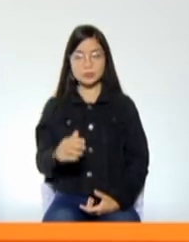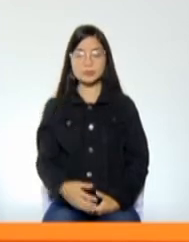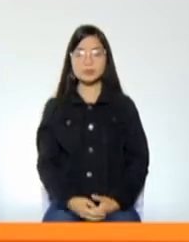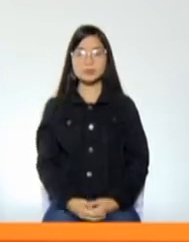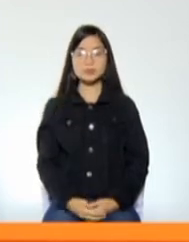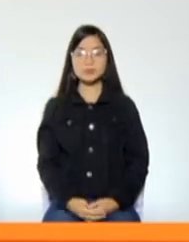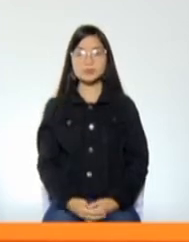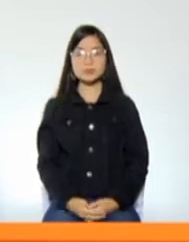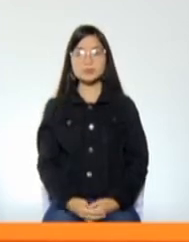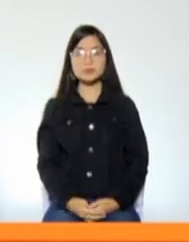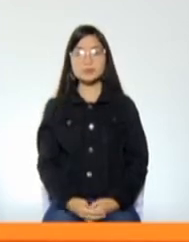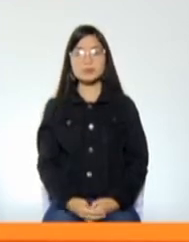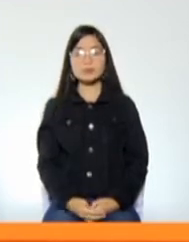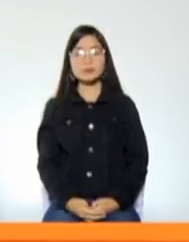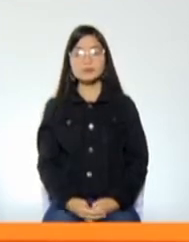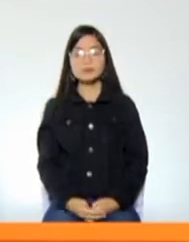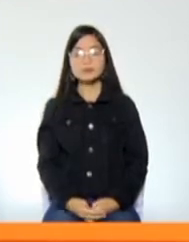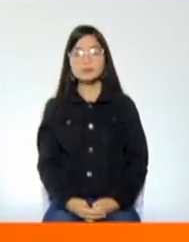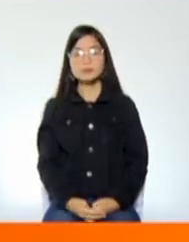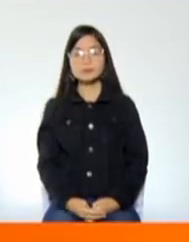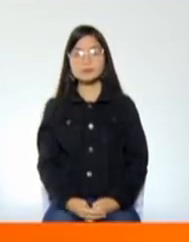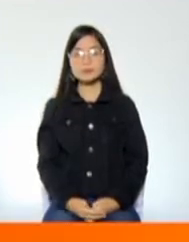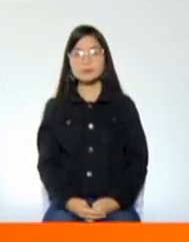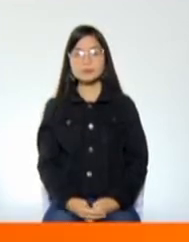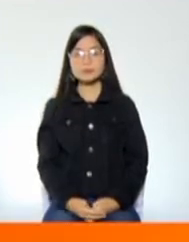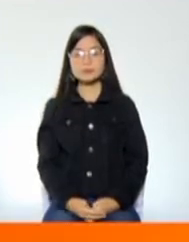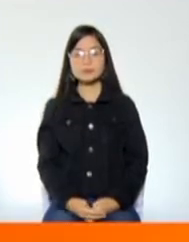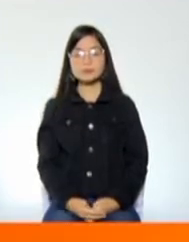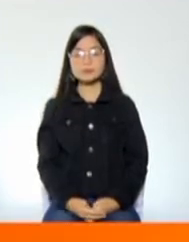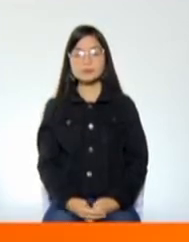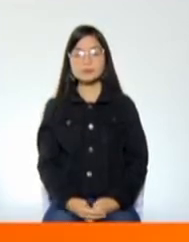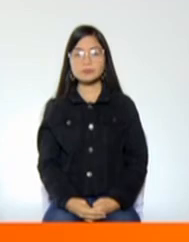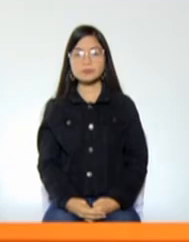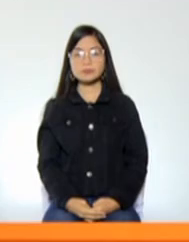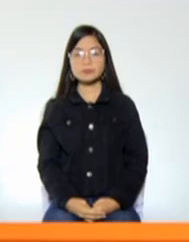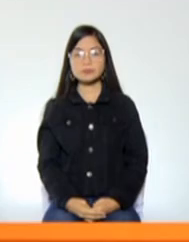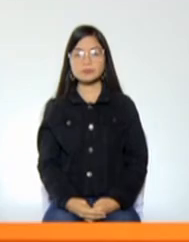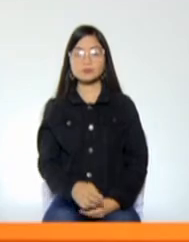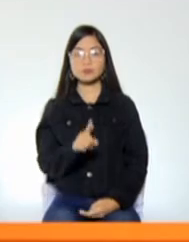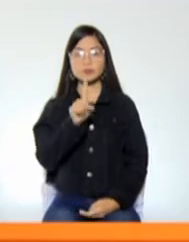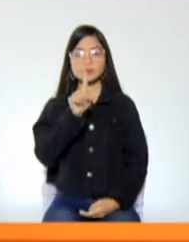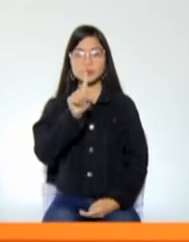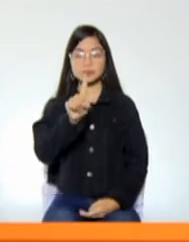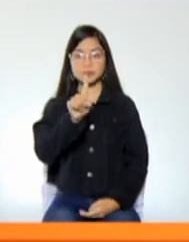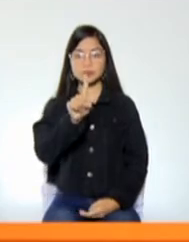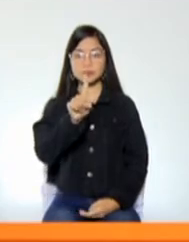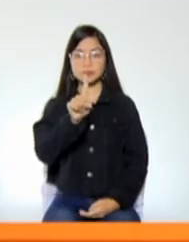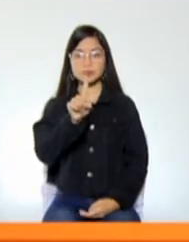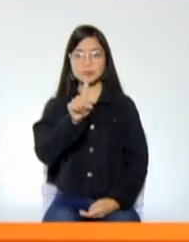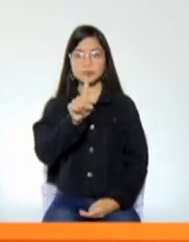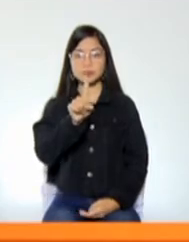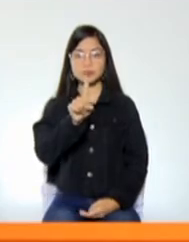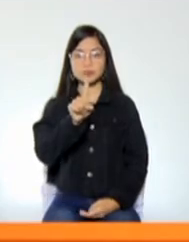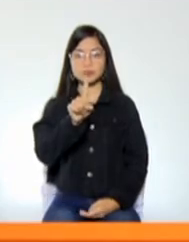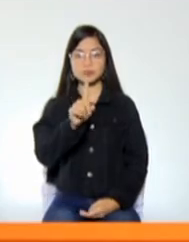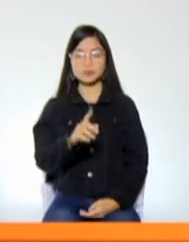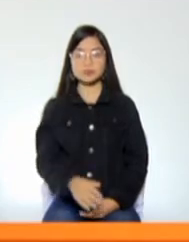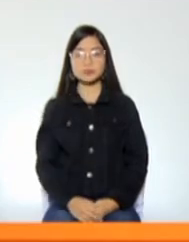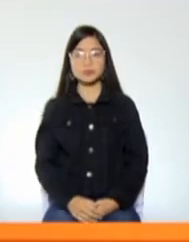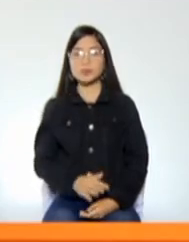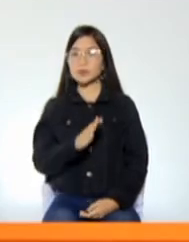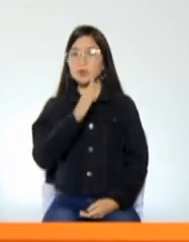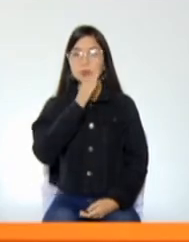Muy bien, comenzamos con el 1. Por conveniencia, el 1 no se considera